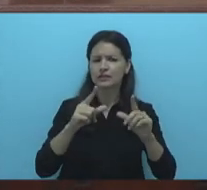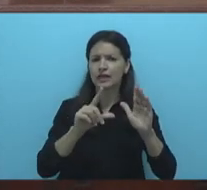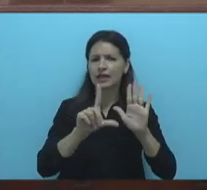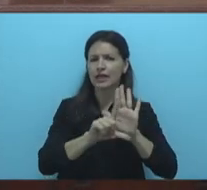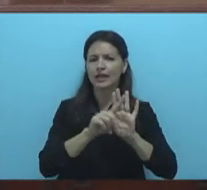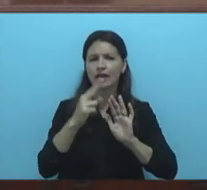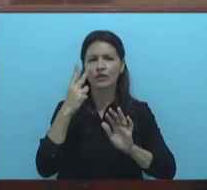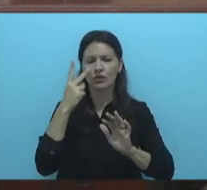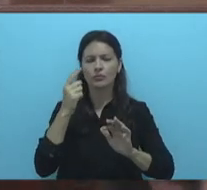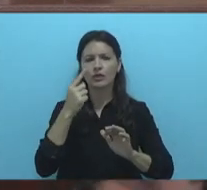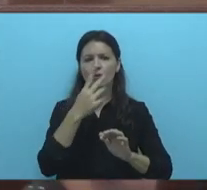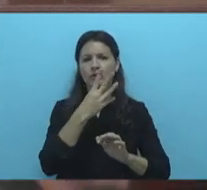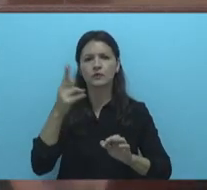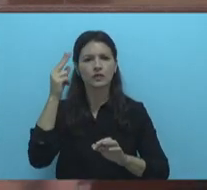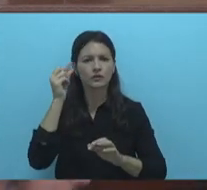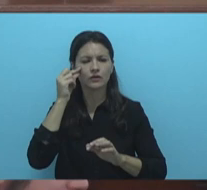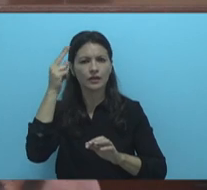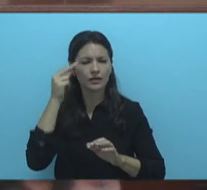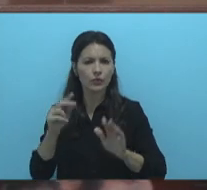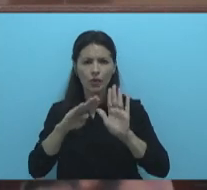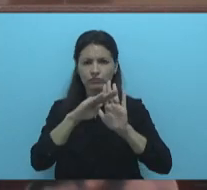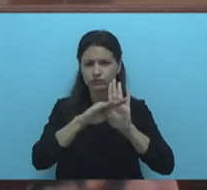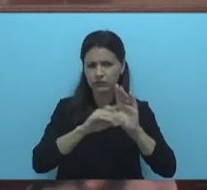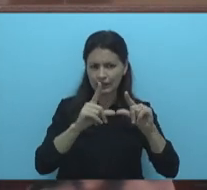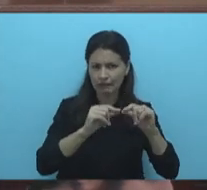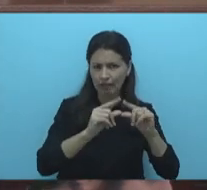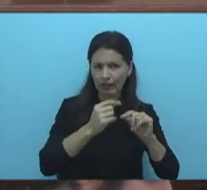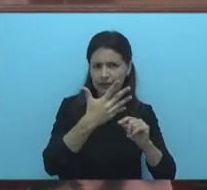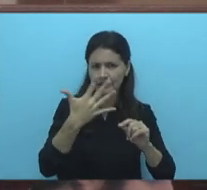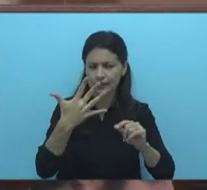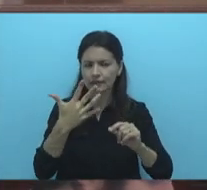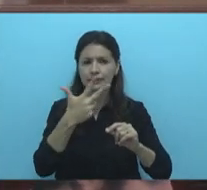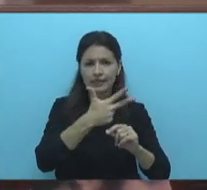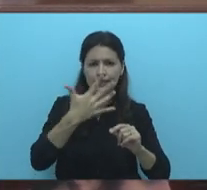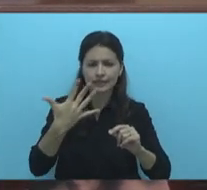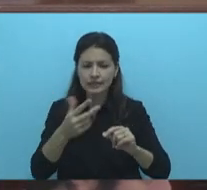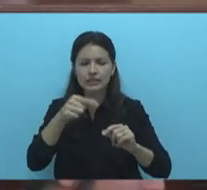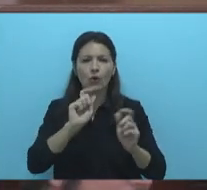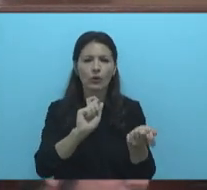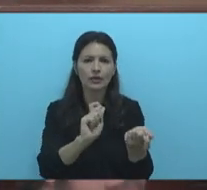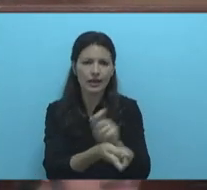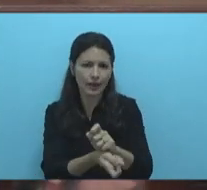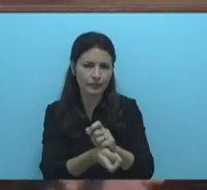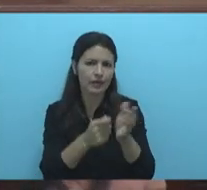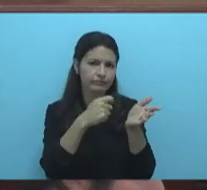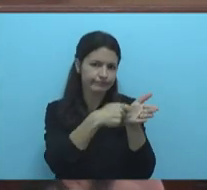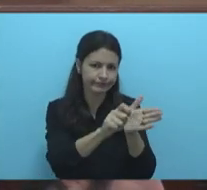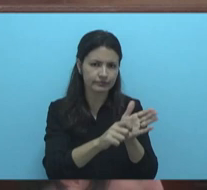ley 2.439, orgánica de comunas y sus modificatorias, recursos y gastos.